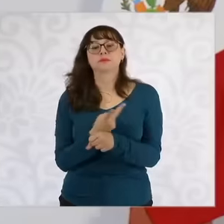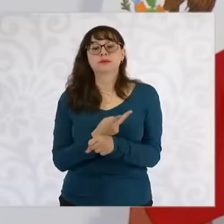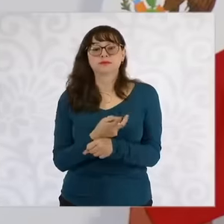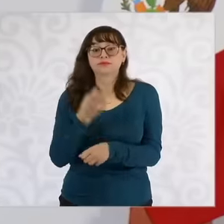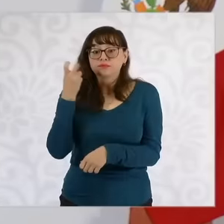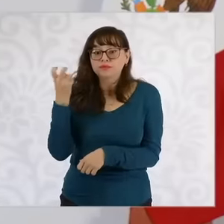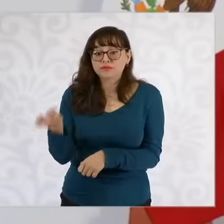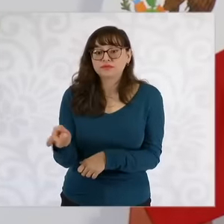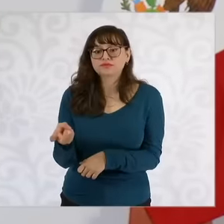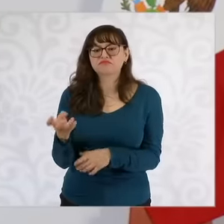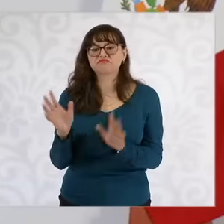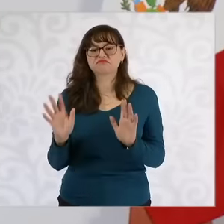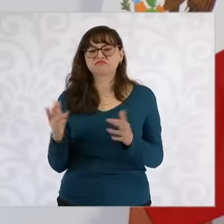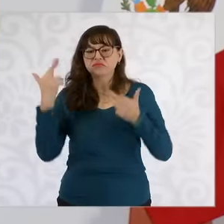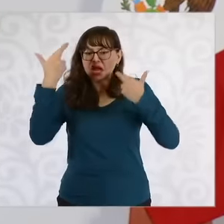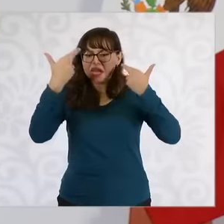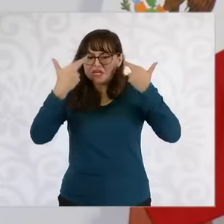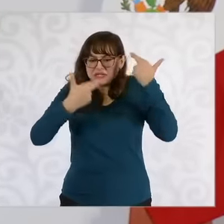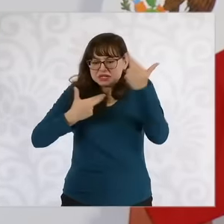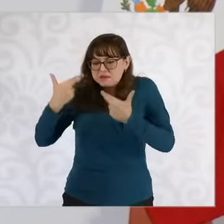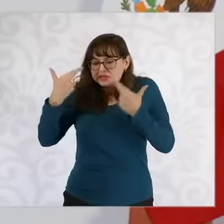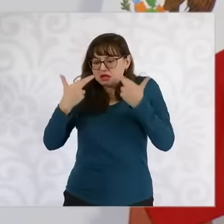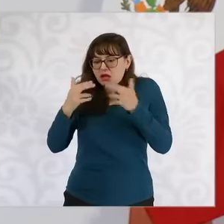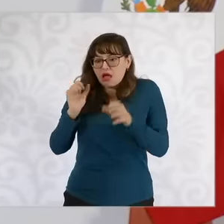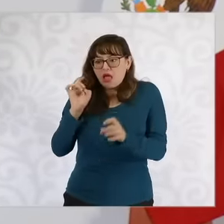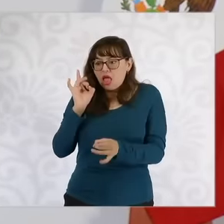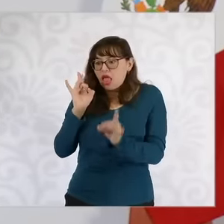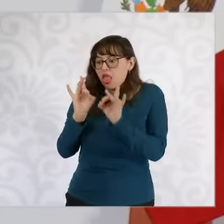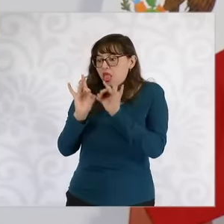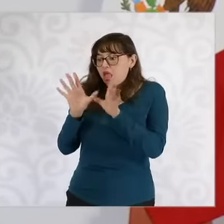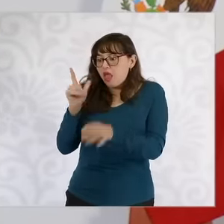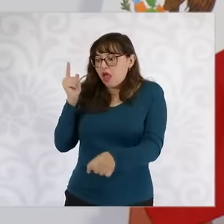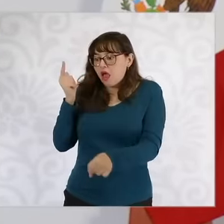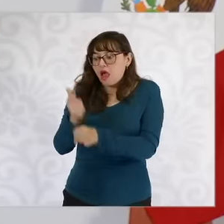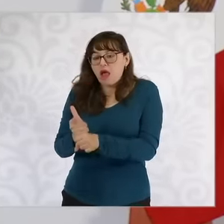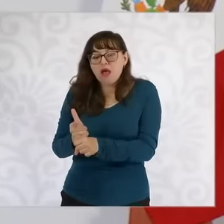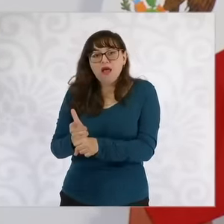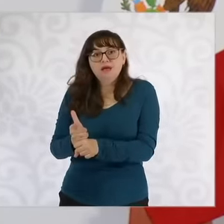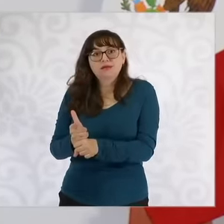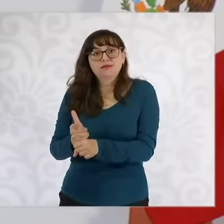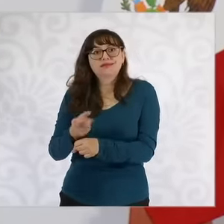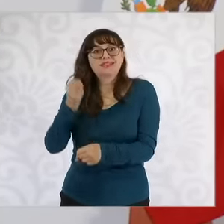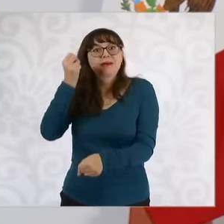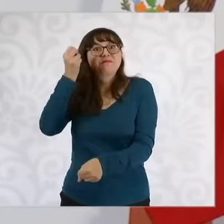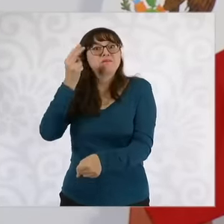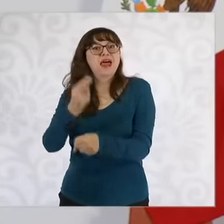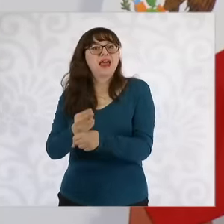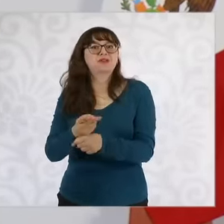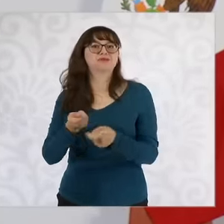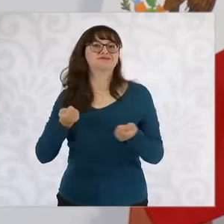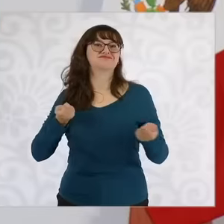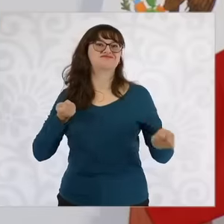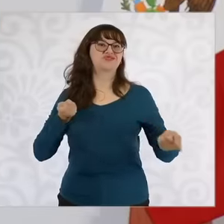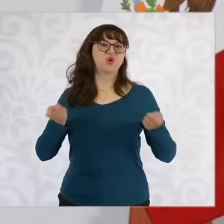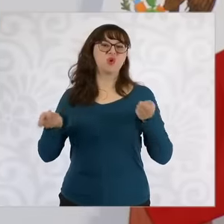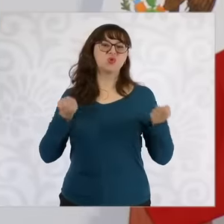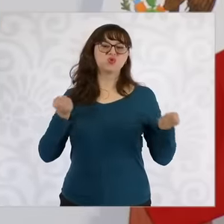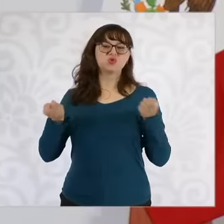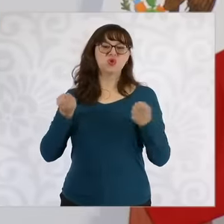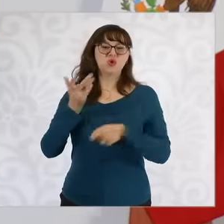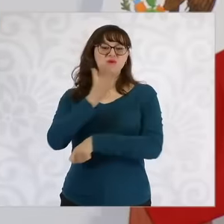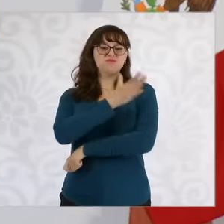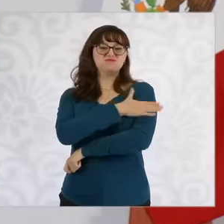médico, se puede alterar la historia natural de la hipertensión arterial. Alguien que tiene controlada su